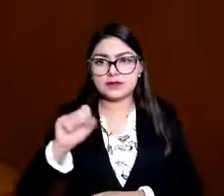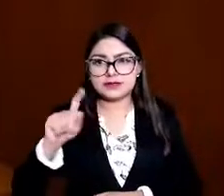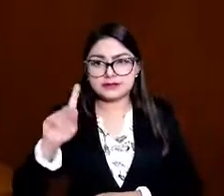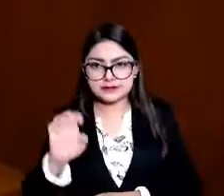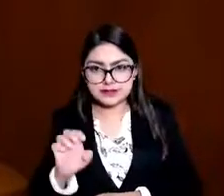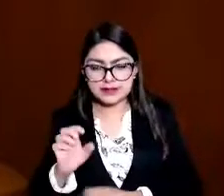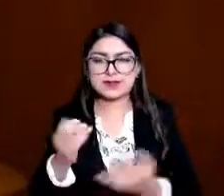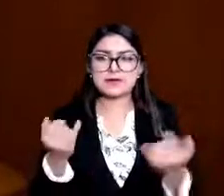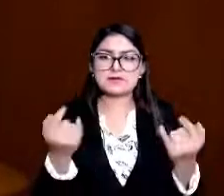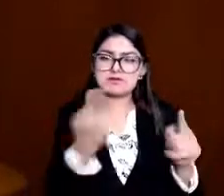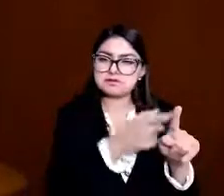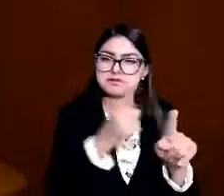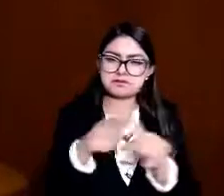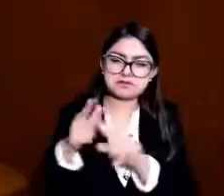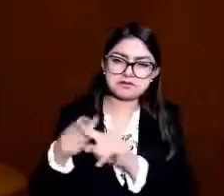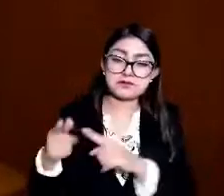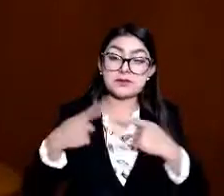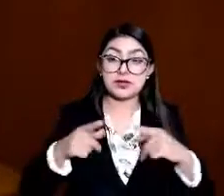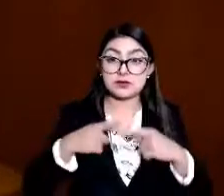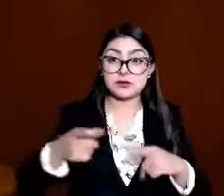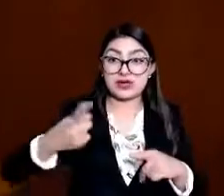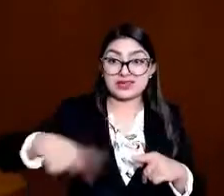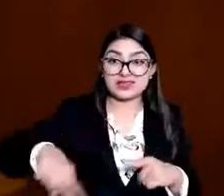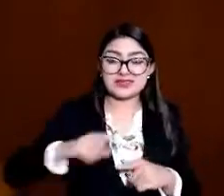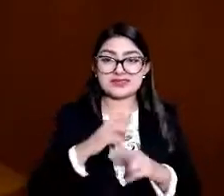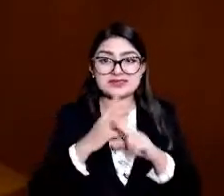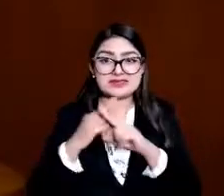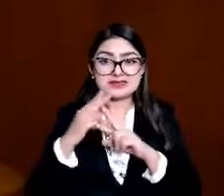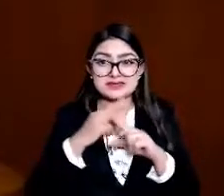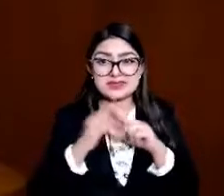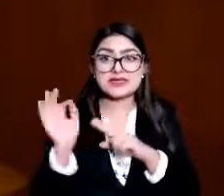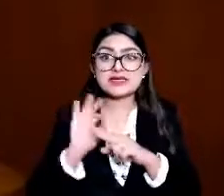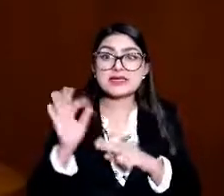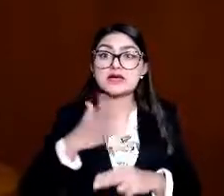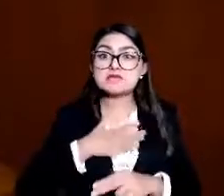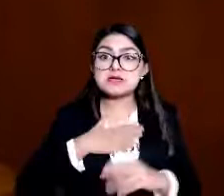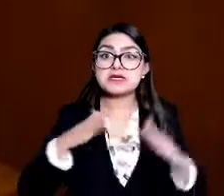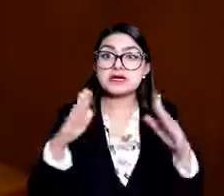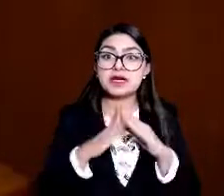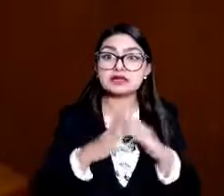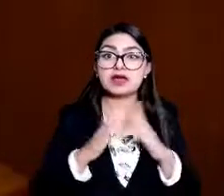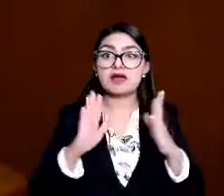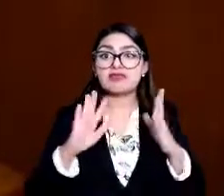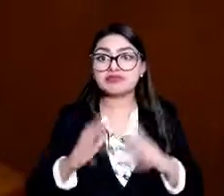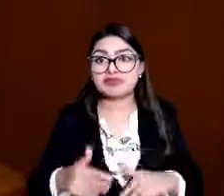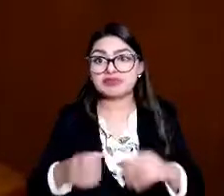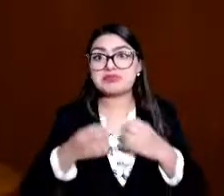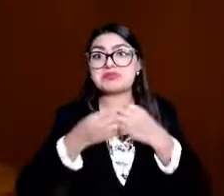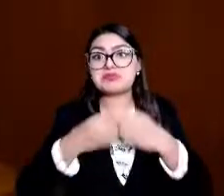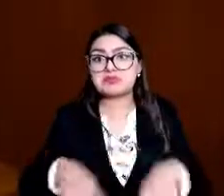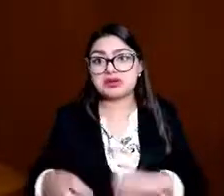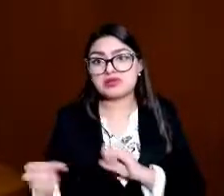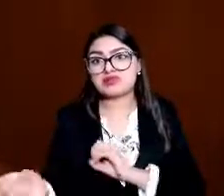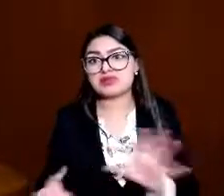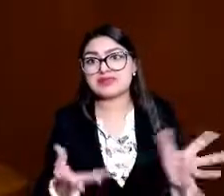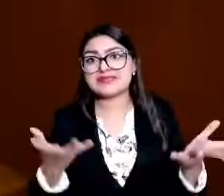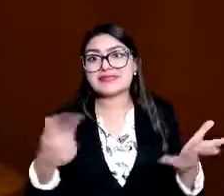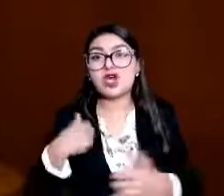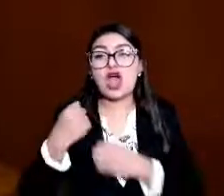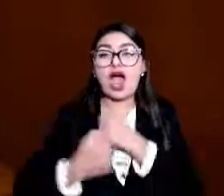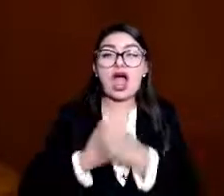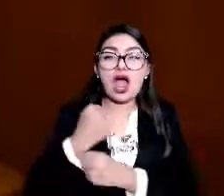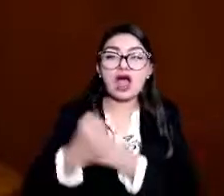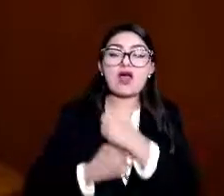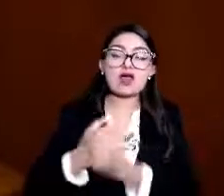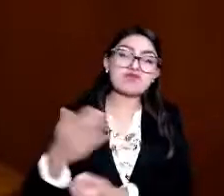de la localidad temen perder su patrimonio, quedarse sin el fruto de su trabajo de muchos años. Contar